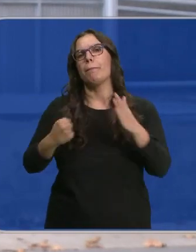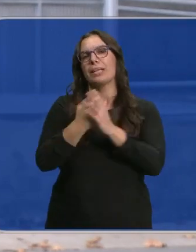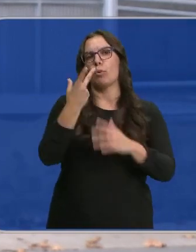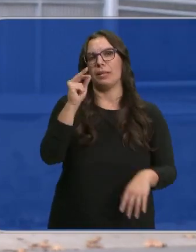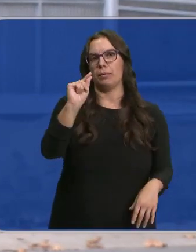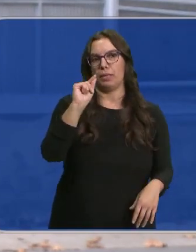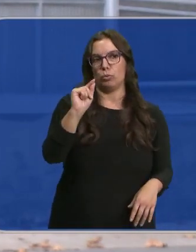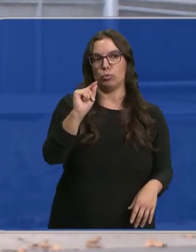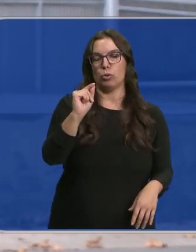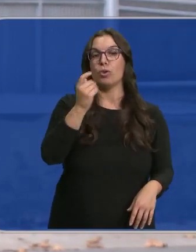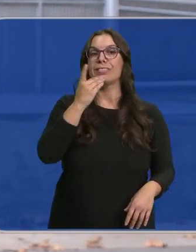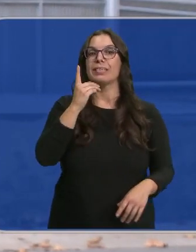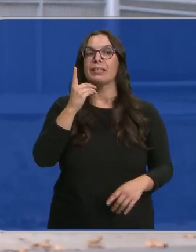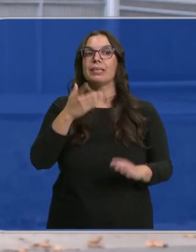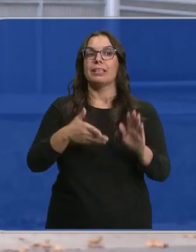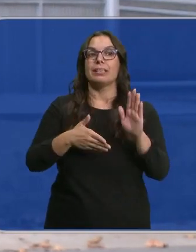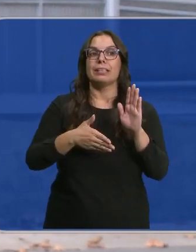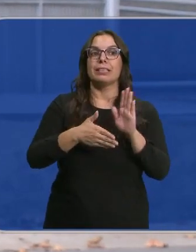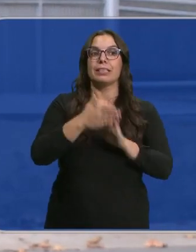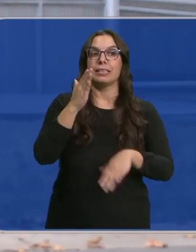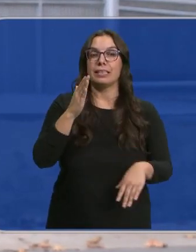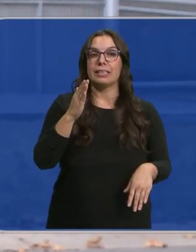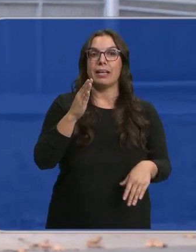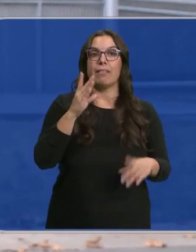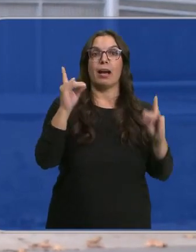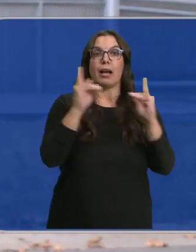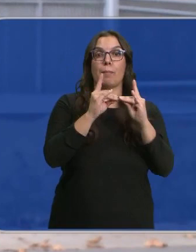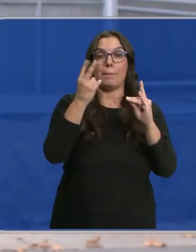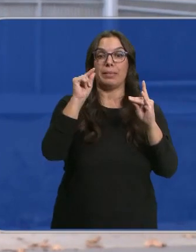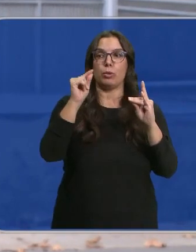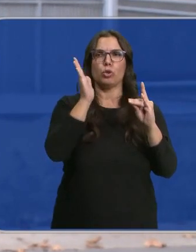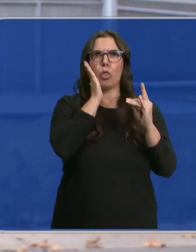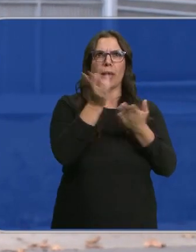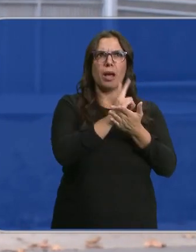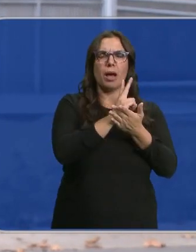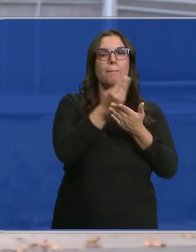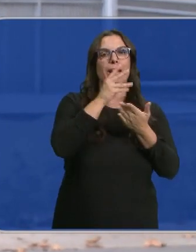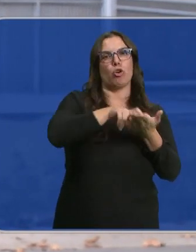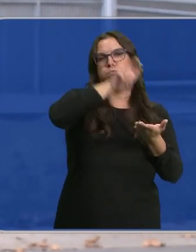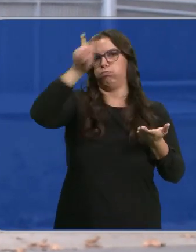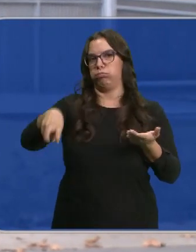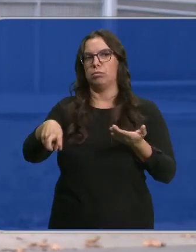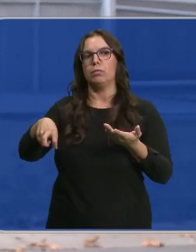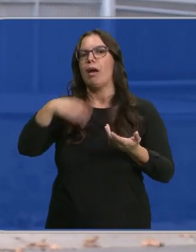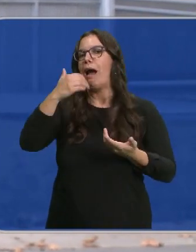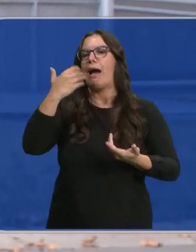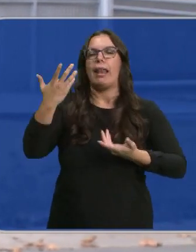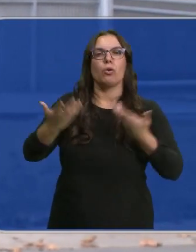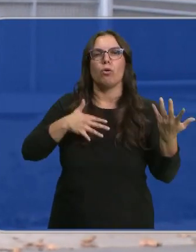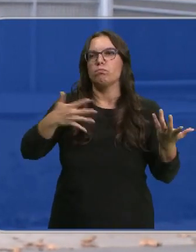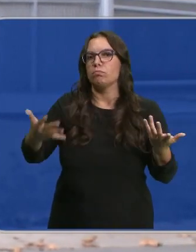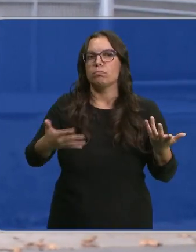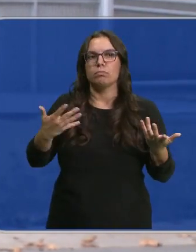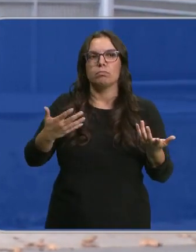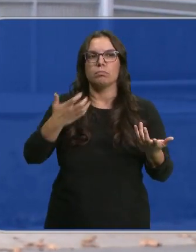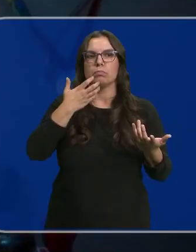20 minutos, y cuando nos vayamos a la cama, si llevamos 20 minutos en la cama y no hemos conseguido dormir, lo que se recomienda es salir de la misma, hacer